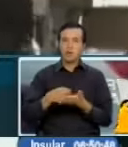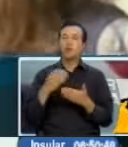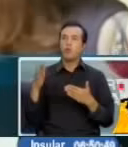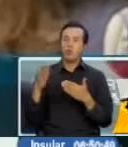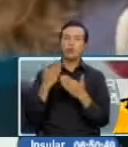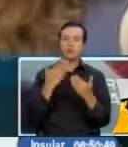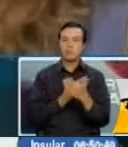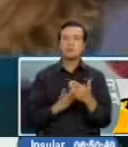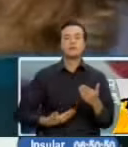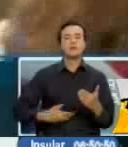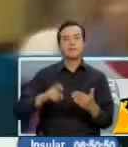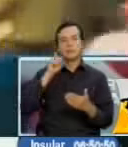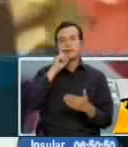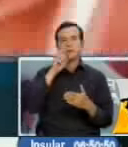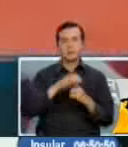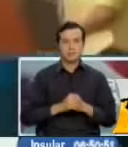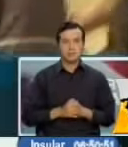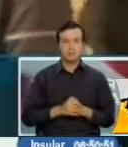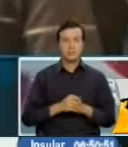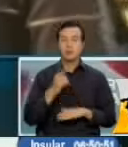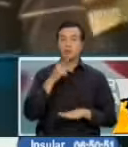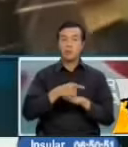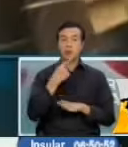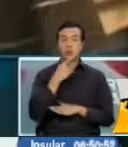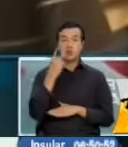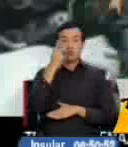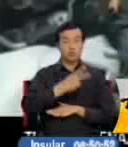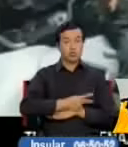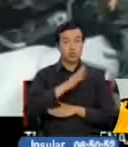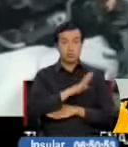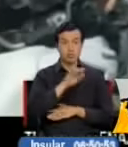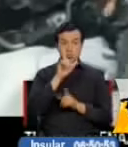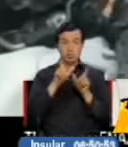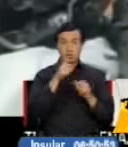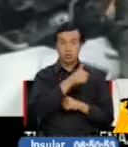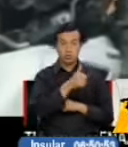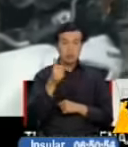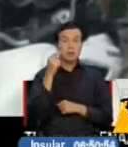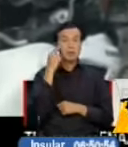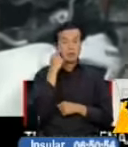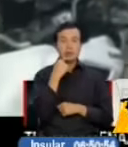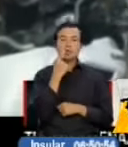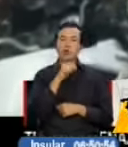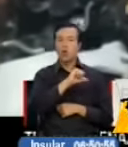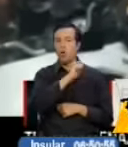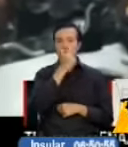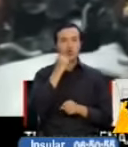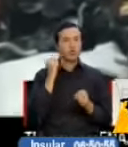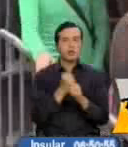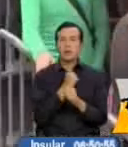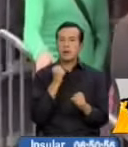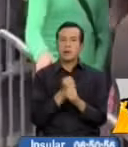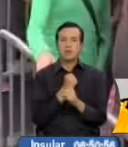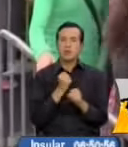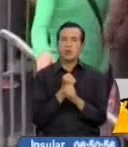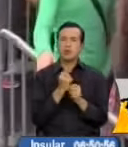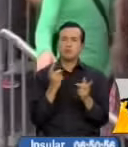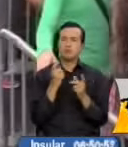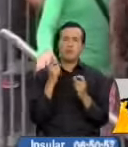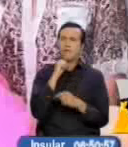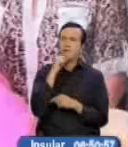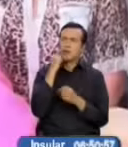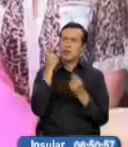esta propuesta de la oposición. La orden dispone que en 48 horas esas personas deberán tener otro destino laboral. Sin embargo, no